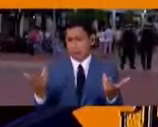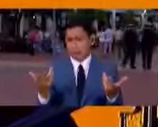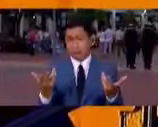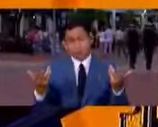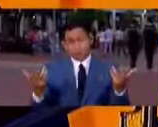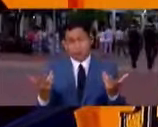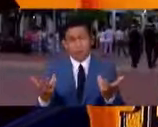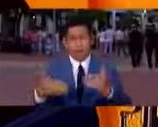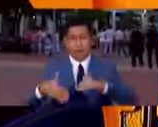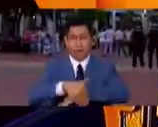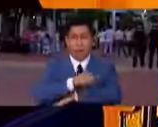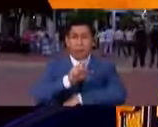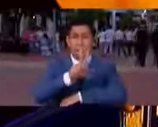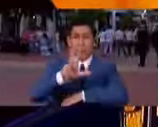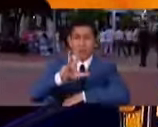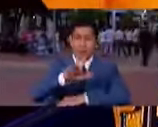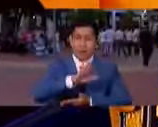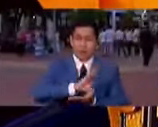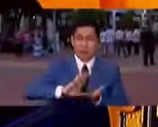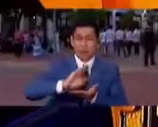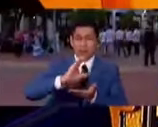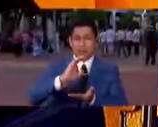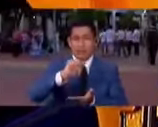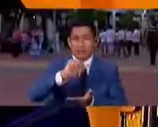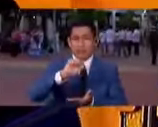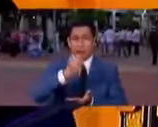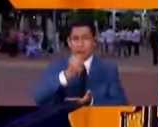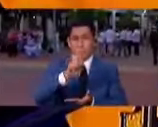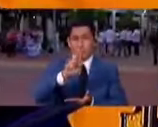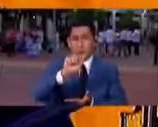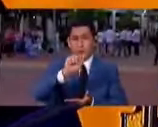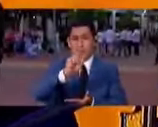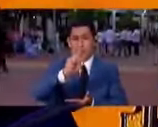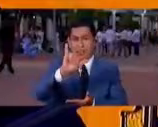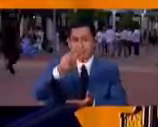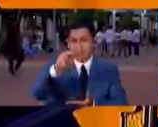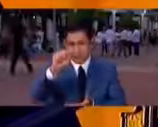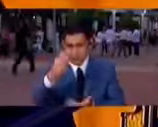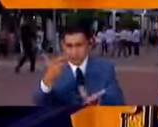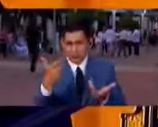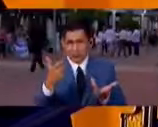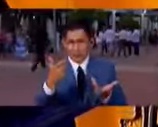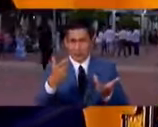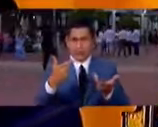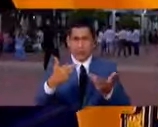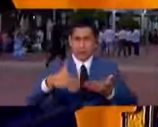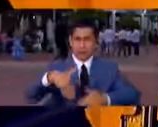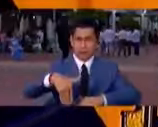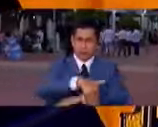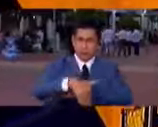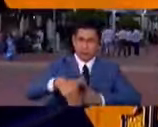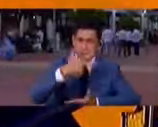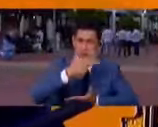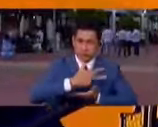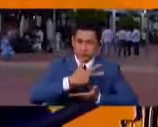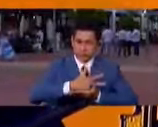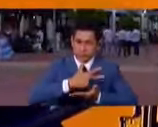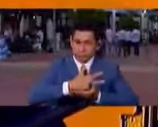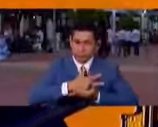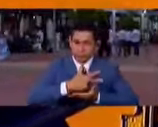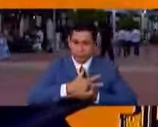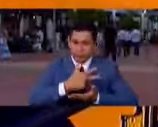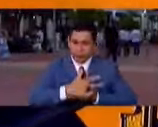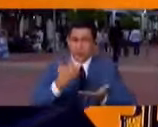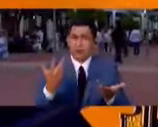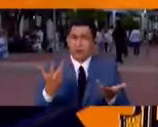calle 23 de la Casuarina, desde la avenida Francisco Orellana hasta Santa Narcisa de Jesús, Martillo Morán. Pavimentación